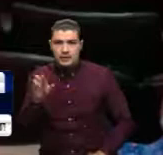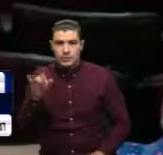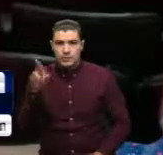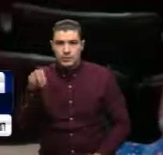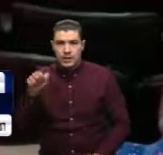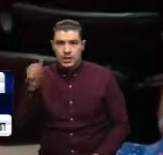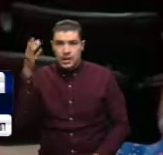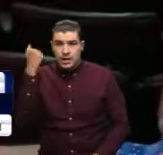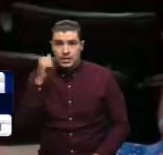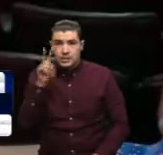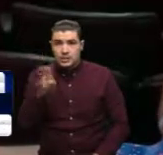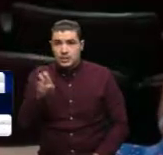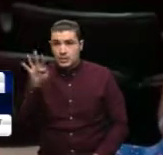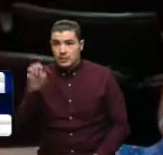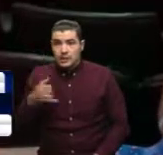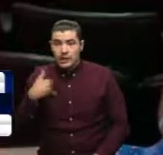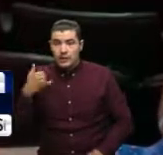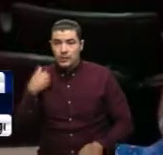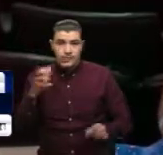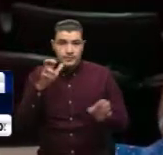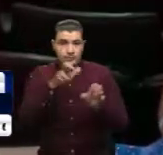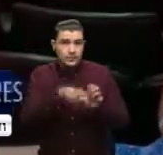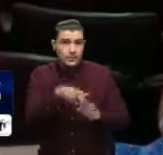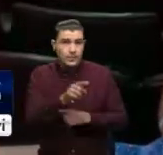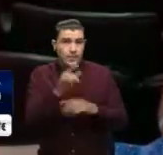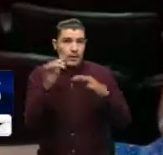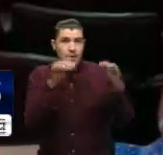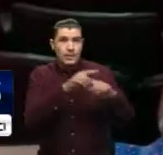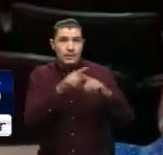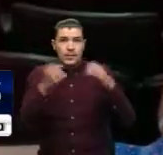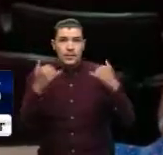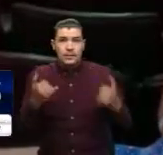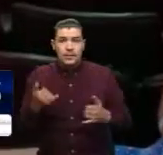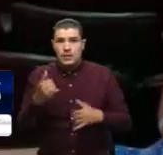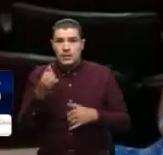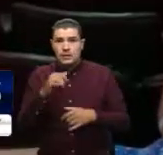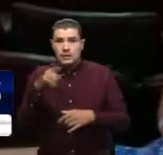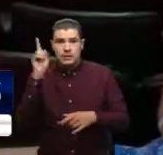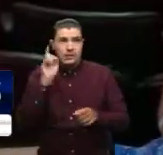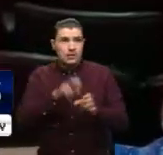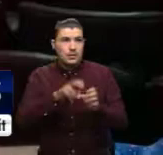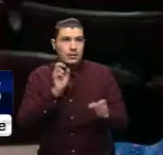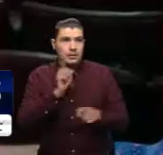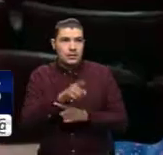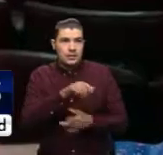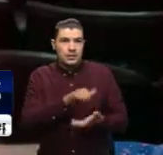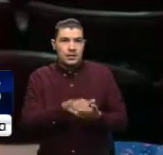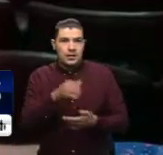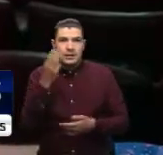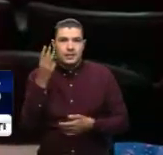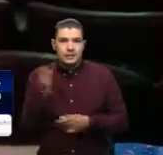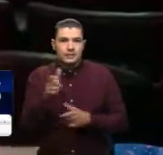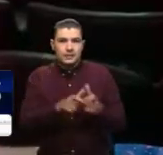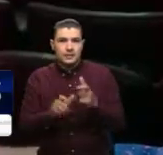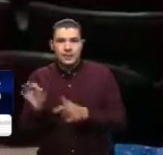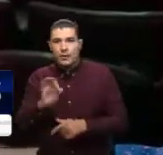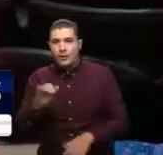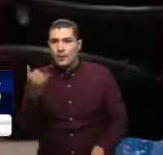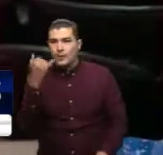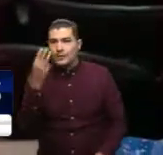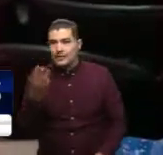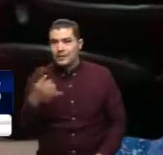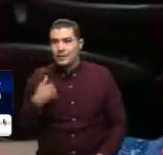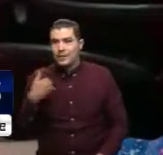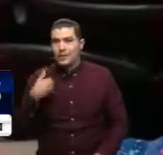tener 79 jóvenes vinculados al conflicto y desvinculados de la guerra en el año 2002 a tres personas oa tres jóvenes y en el año